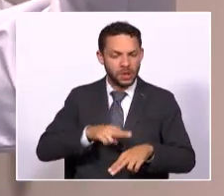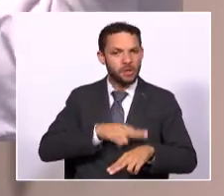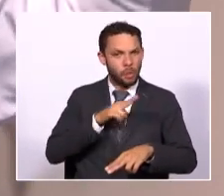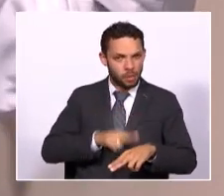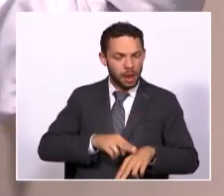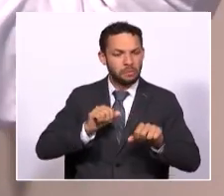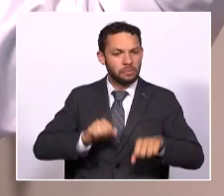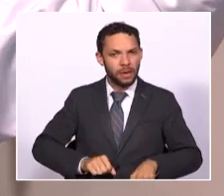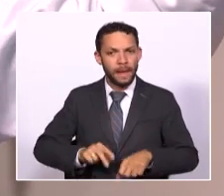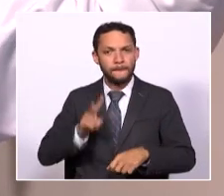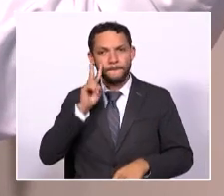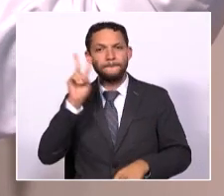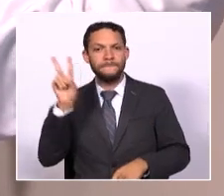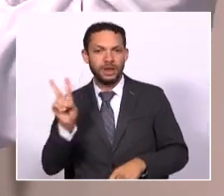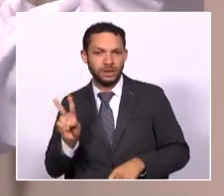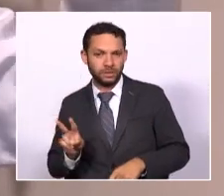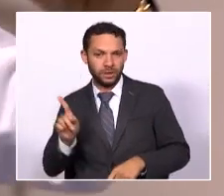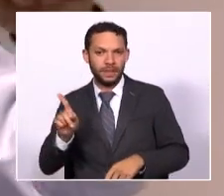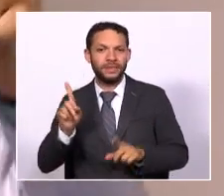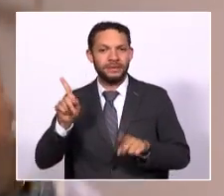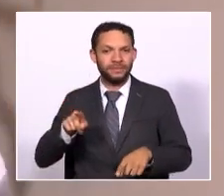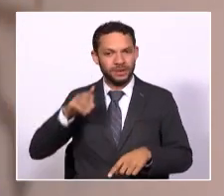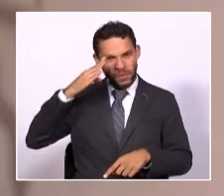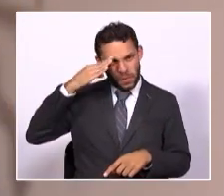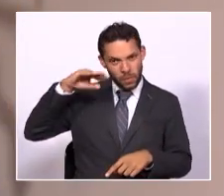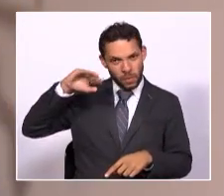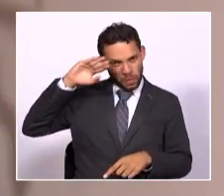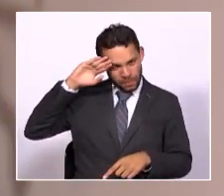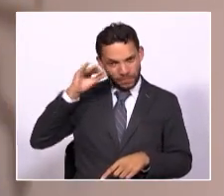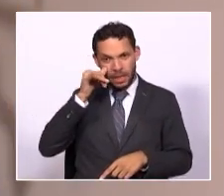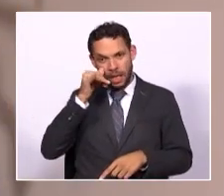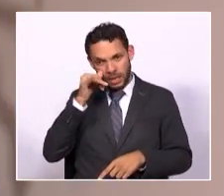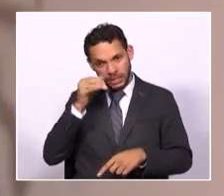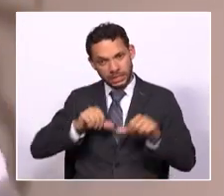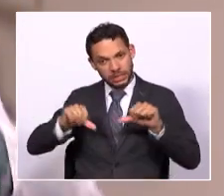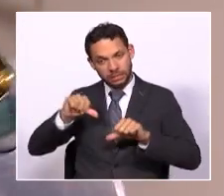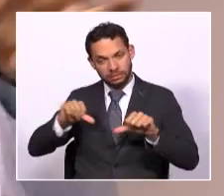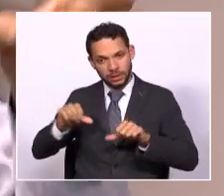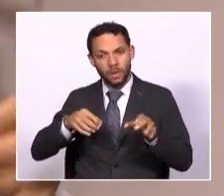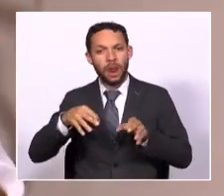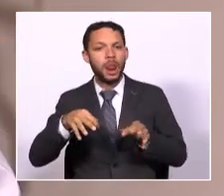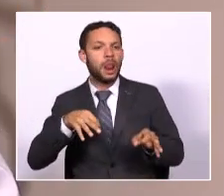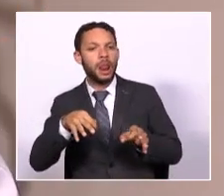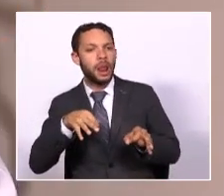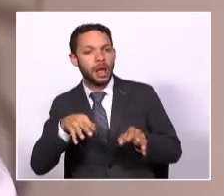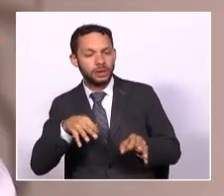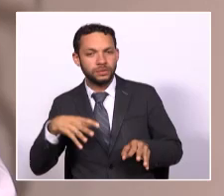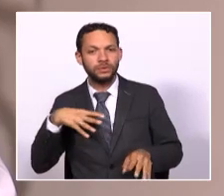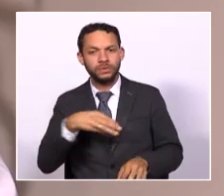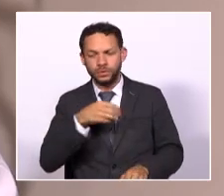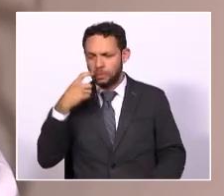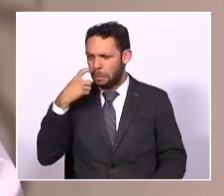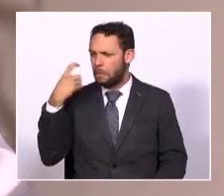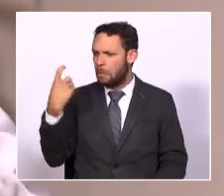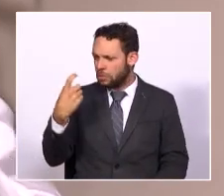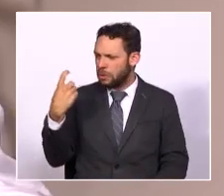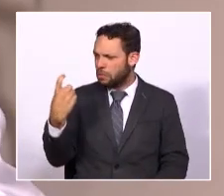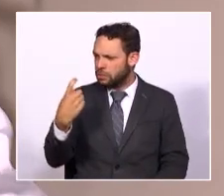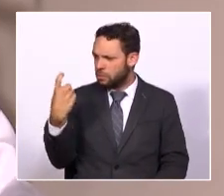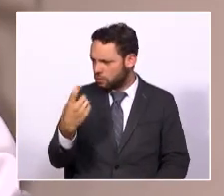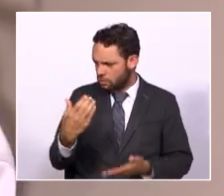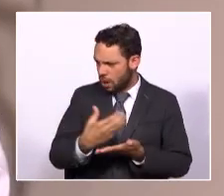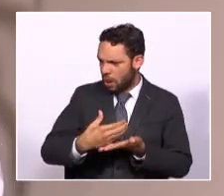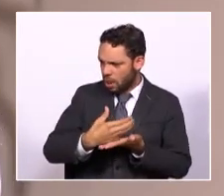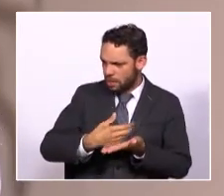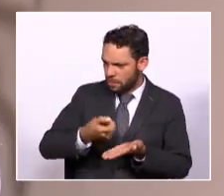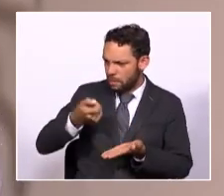en Venezuela y que las hacen en Cuba y hasta ponen el ingeniero químico. Y las hemos buscado en todas partes, pero también